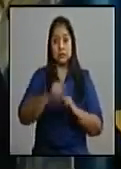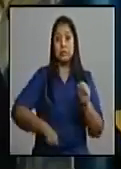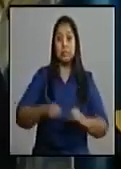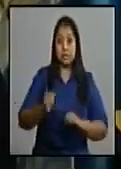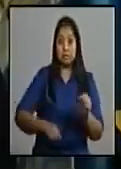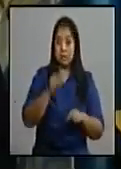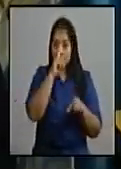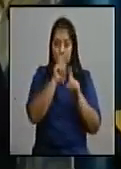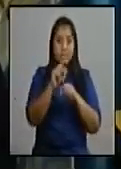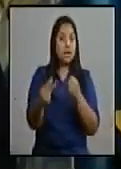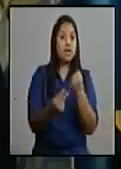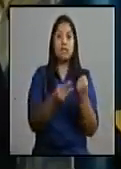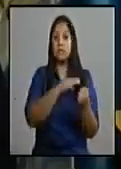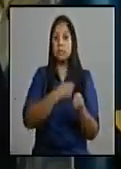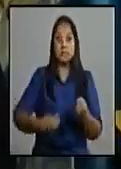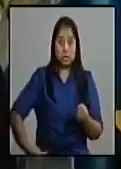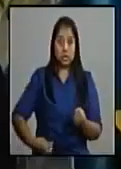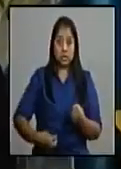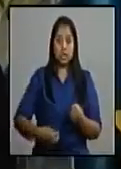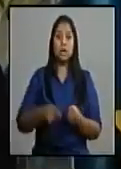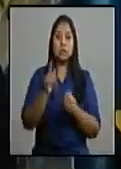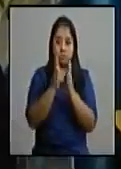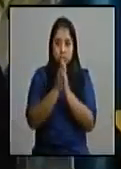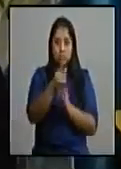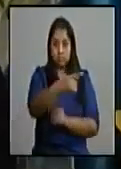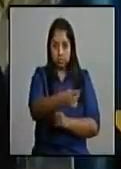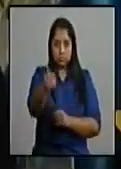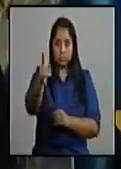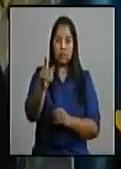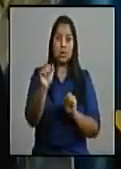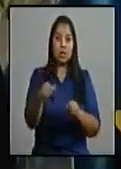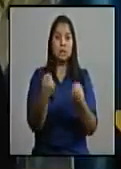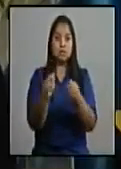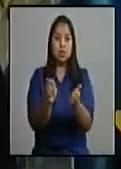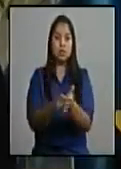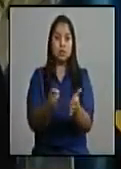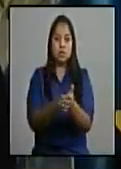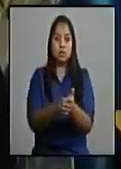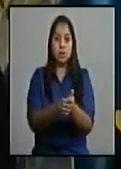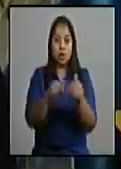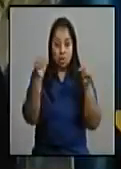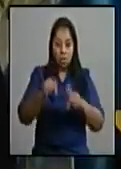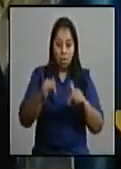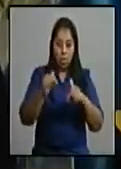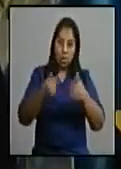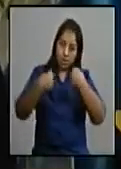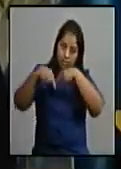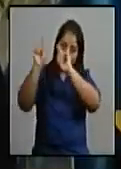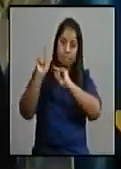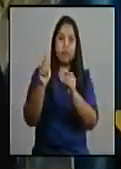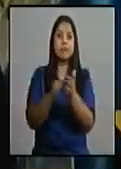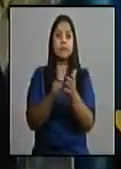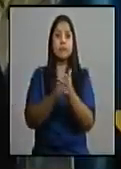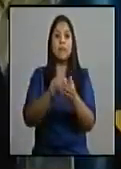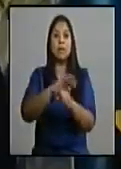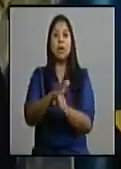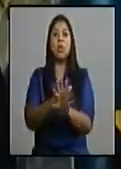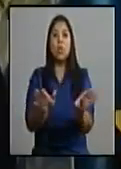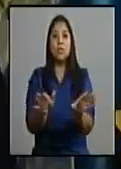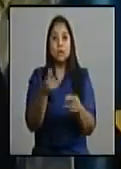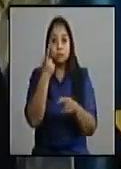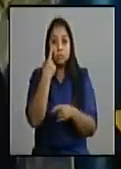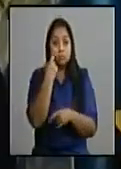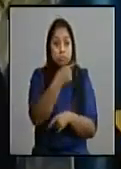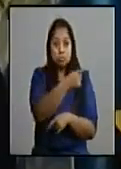vicepresidente de la República, procedan a hacerse la prueba a partir del día de hoy para que veamos que no